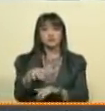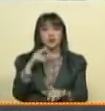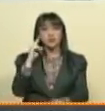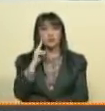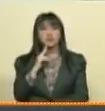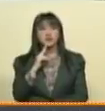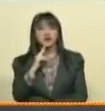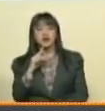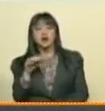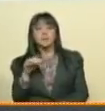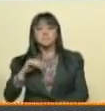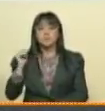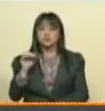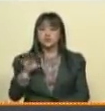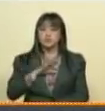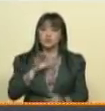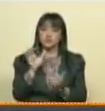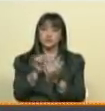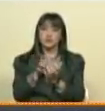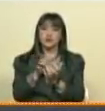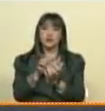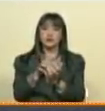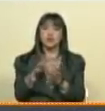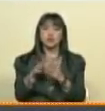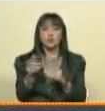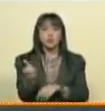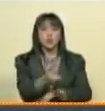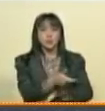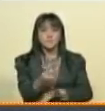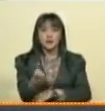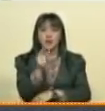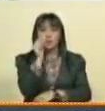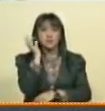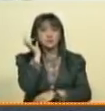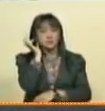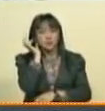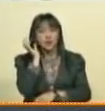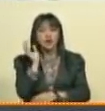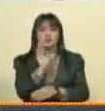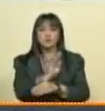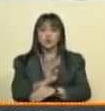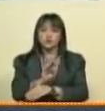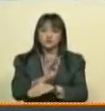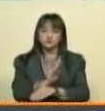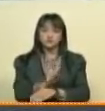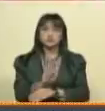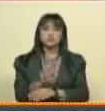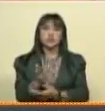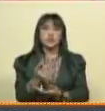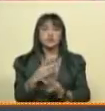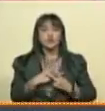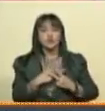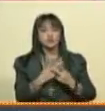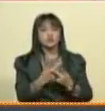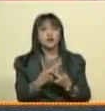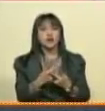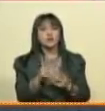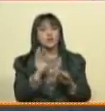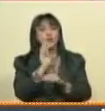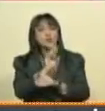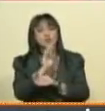del Estado Nueva Esparta, a todos los bomberos, bomberas, protección civil, voluntarios, guardaparques, a todos los